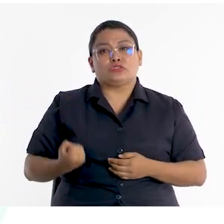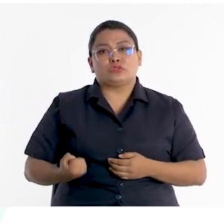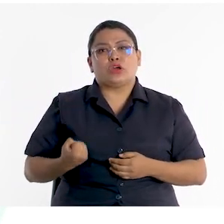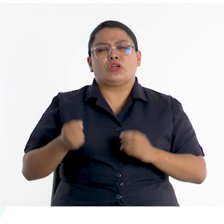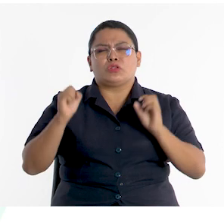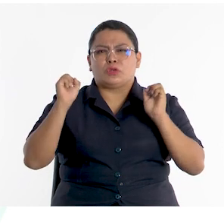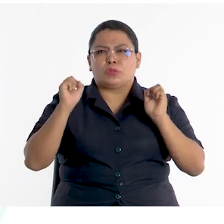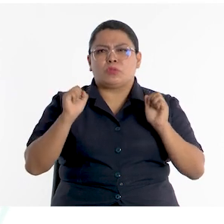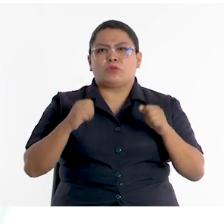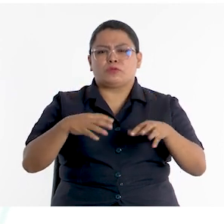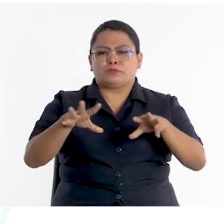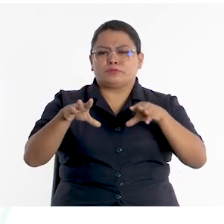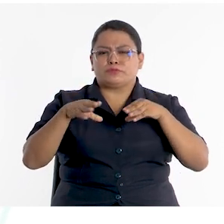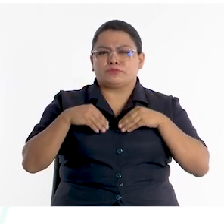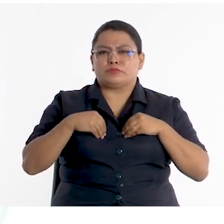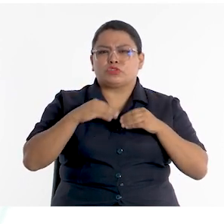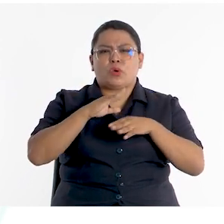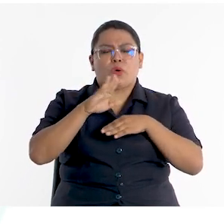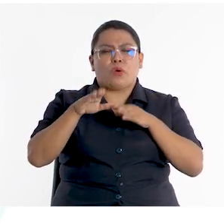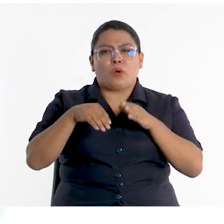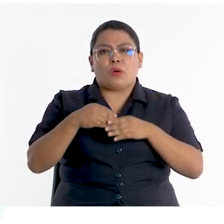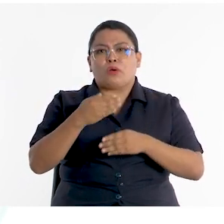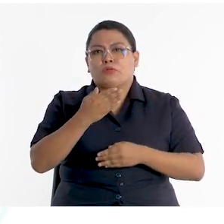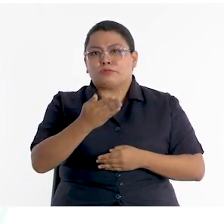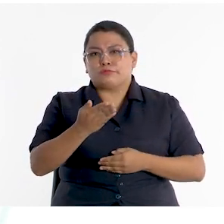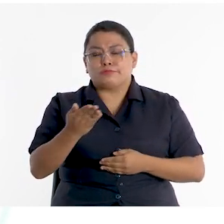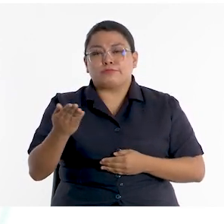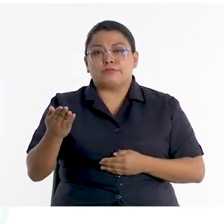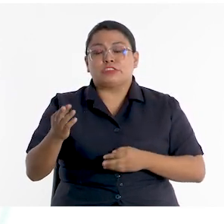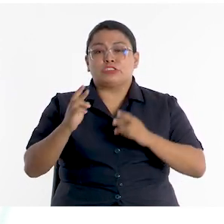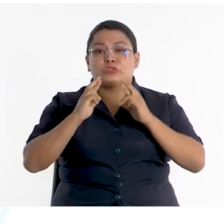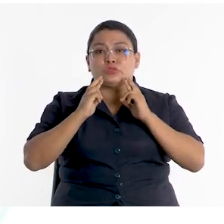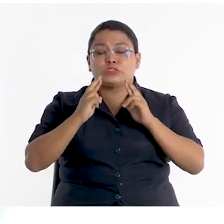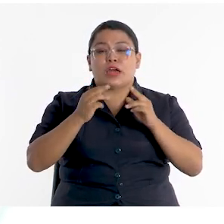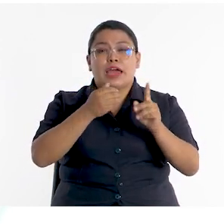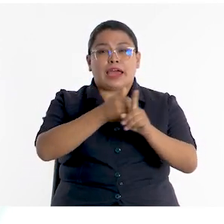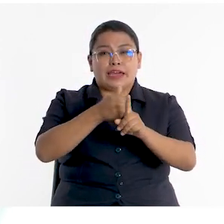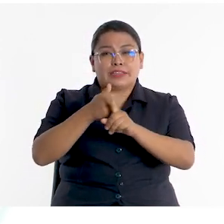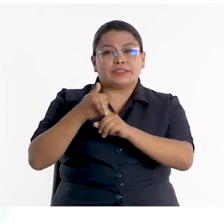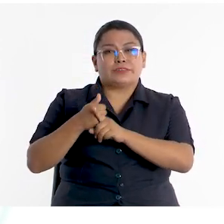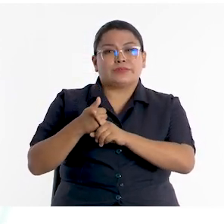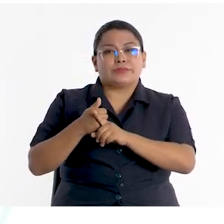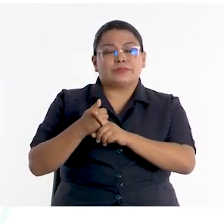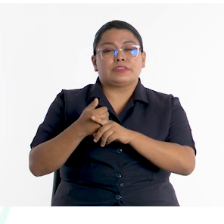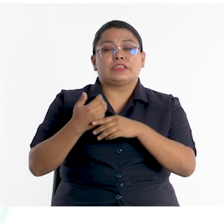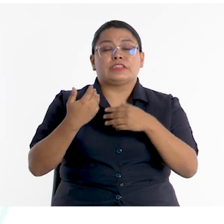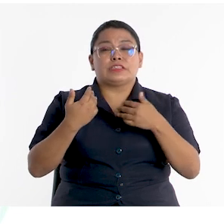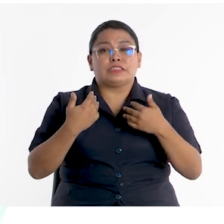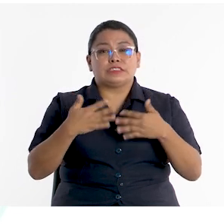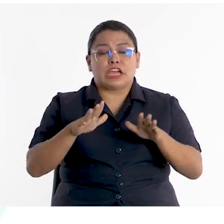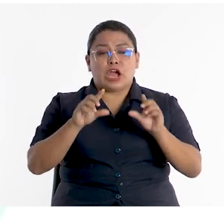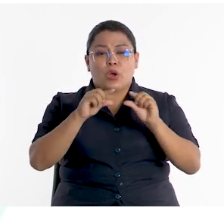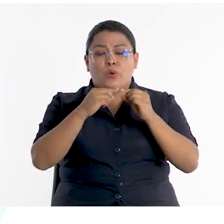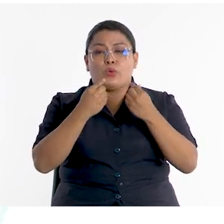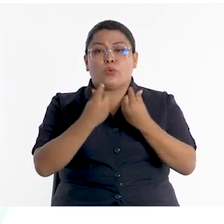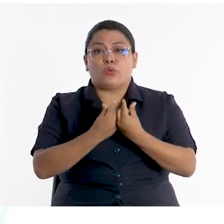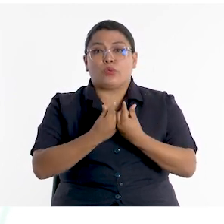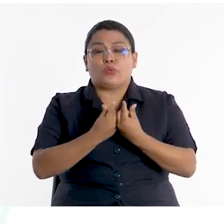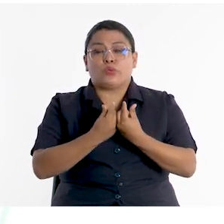estudiantes obtienen todos los productos de cada una de las tablas. Cuando se tiene un